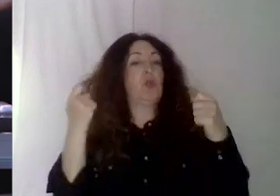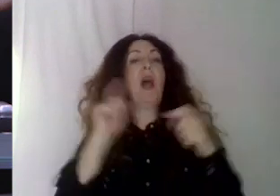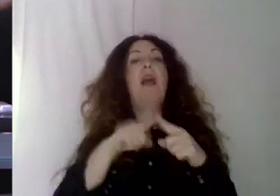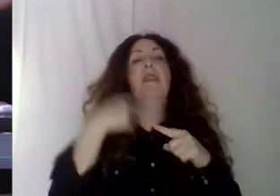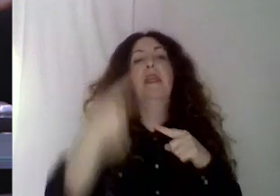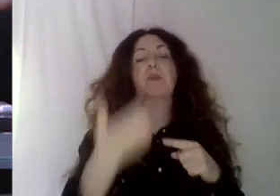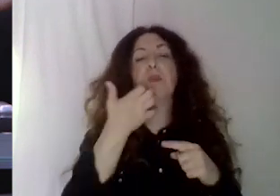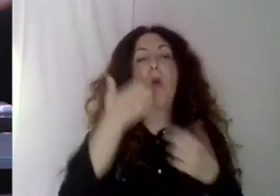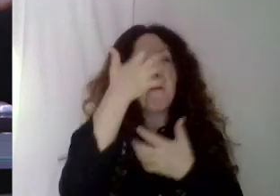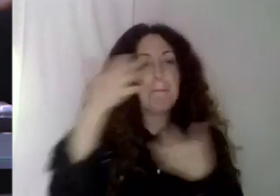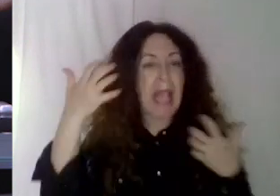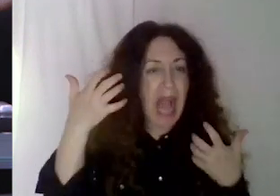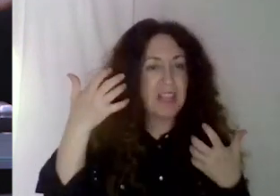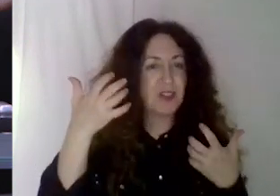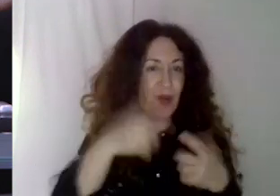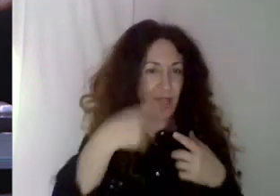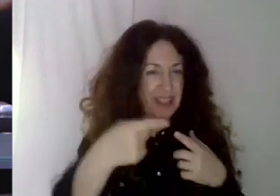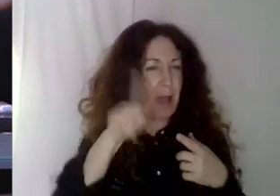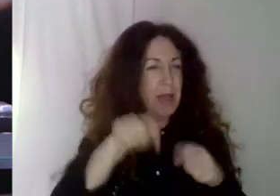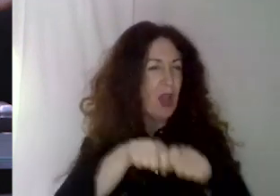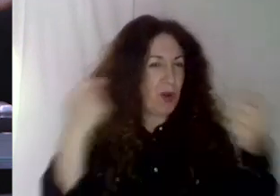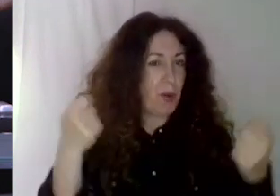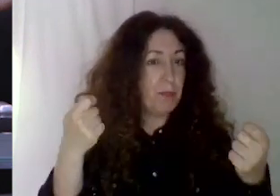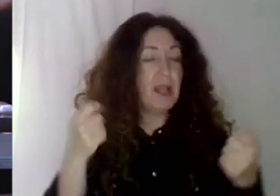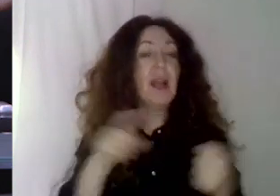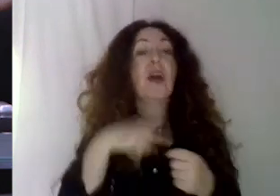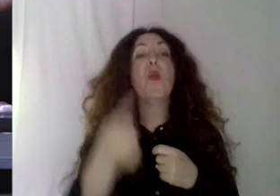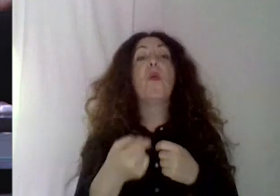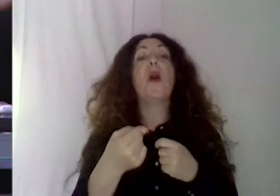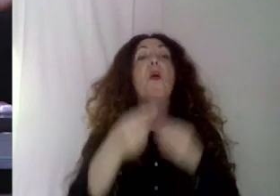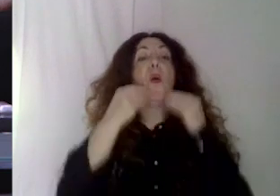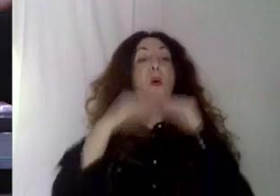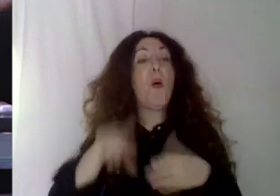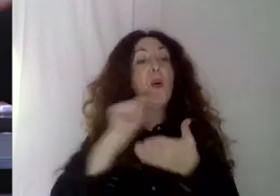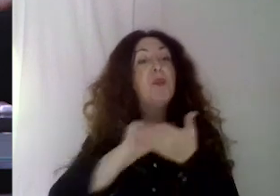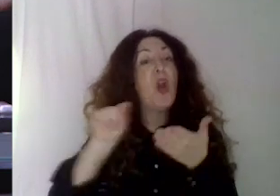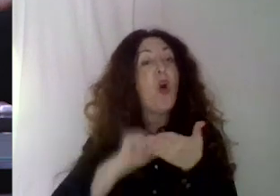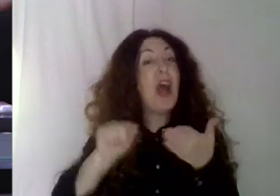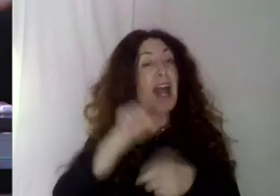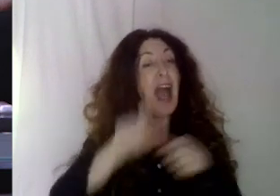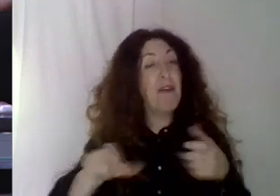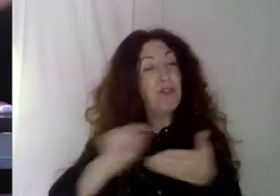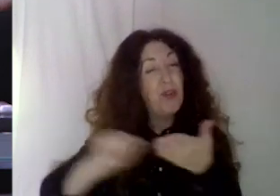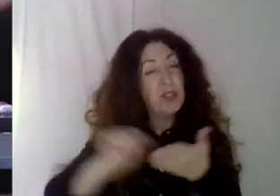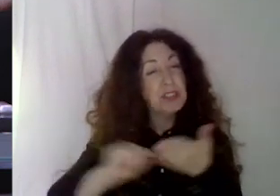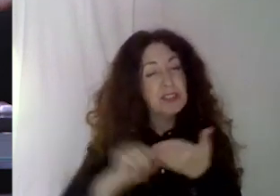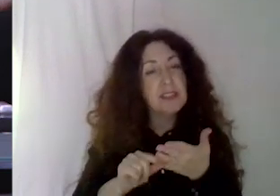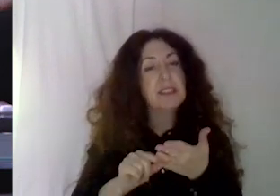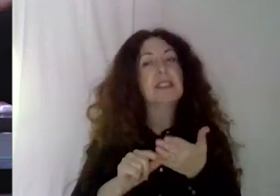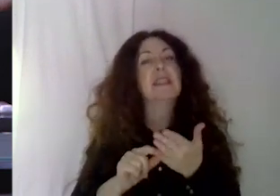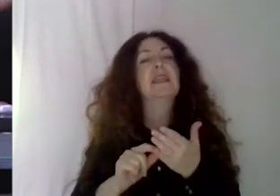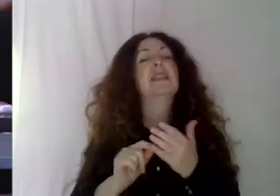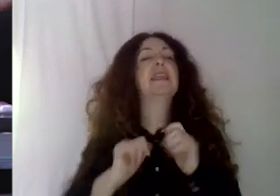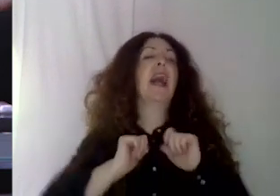parecer cogido por los pelos. Quiero decir, ¿por qué estos tres? ¿Por qué estos tres? ¿Realmente qué tienen en común? Para mí tienen de común